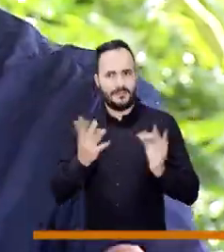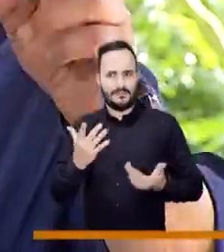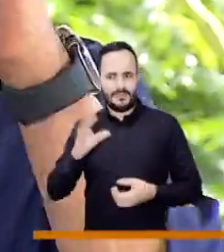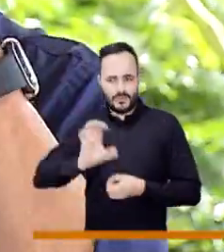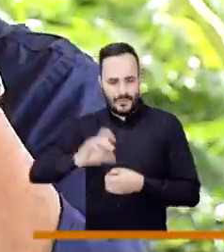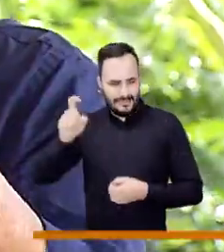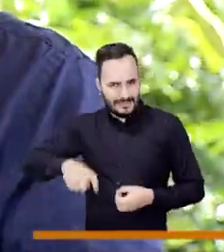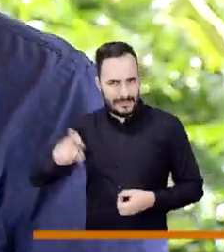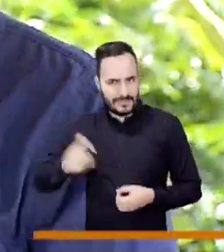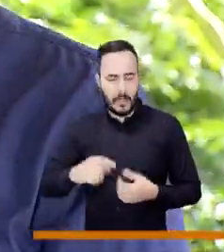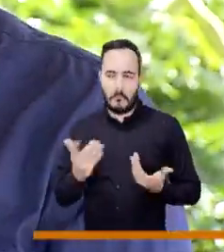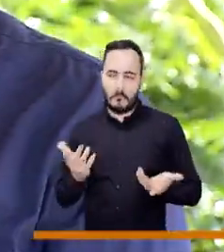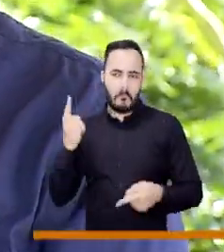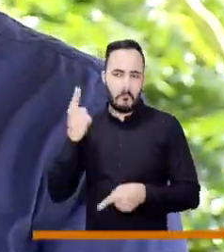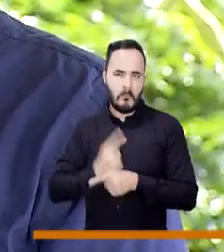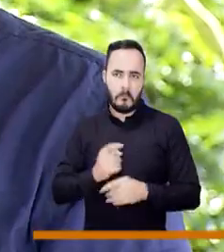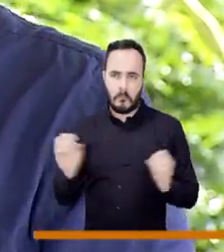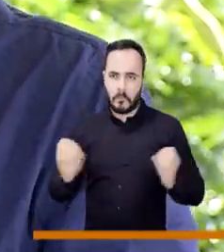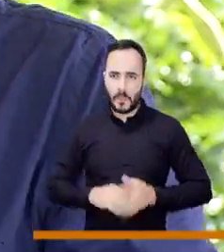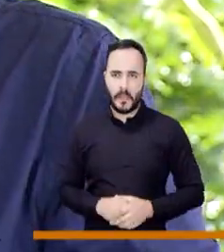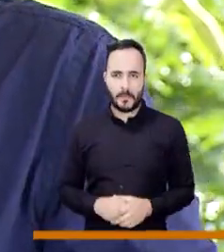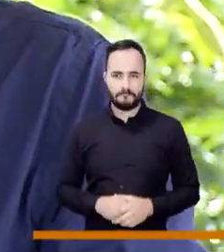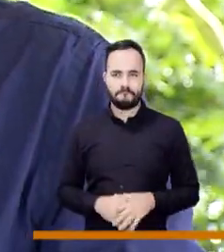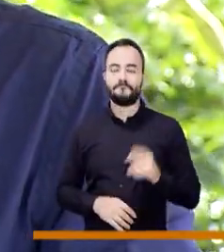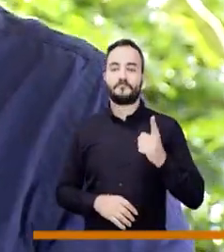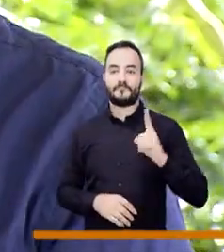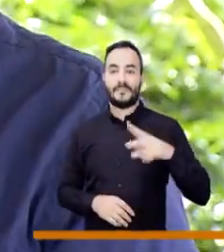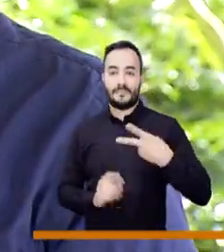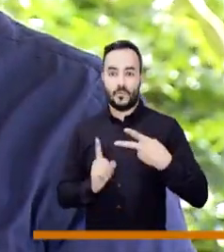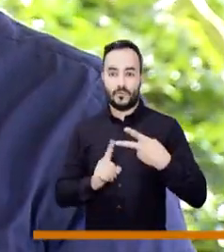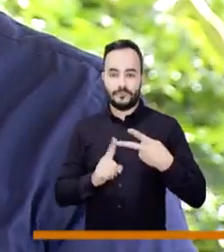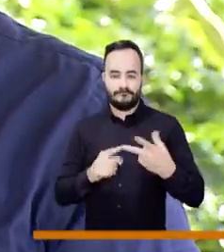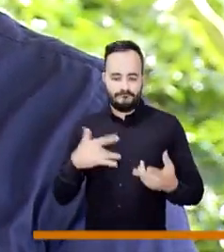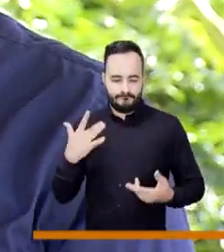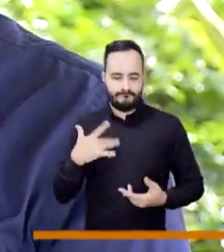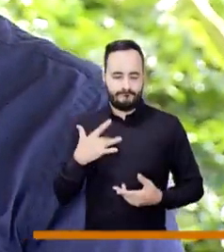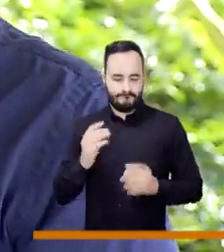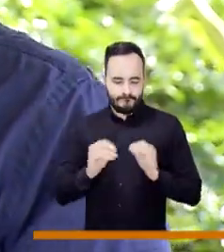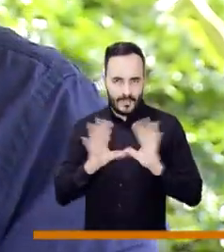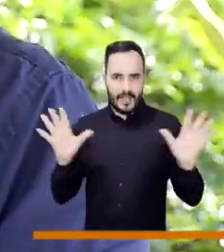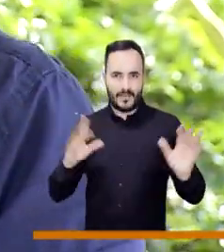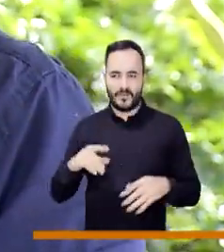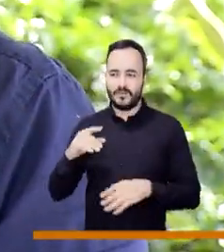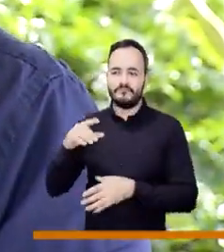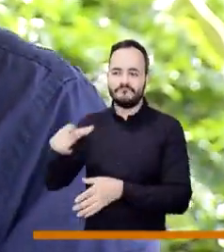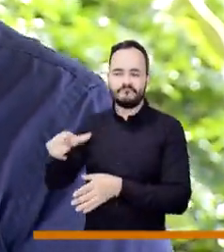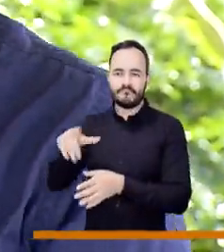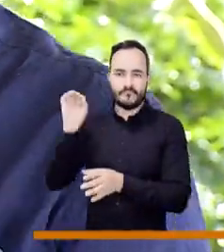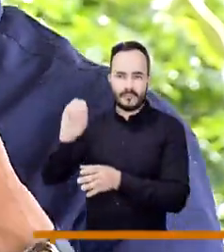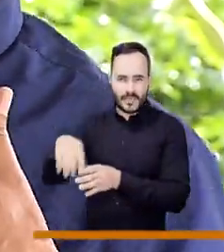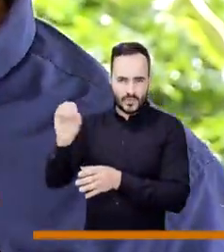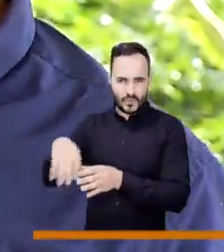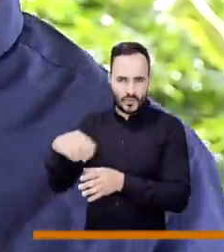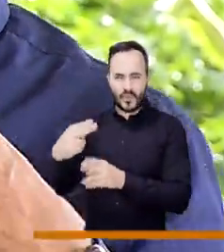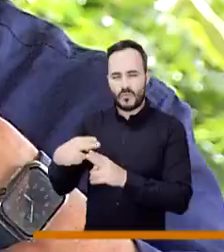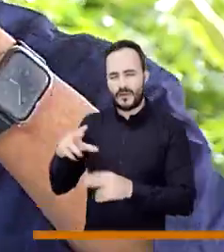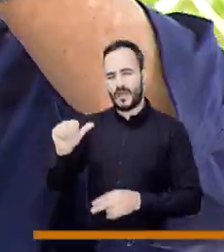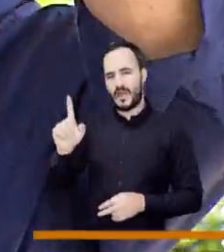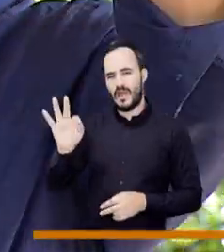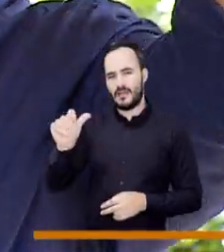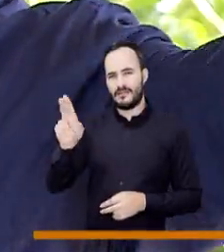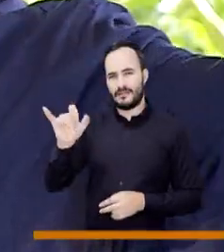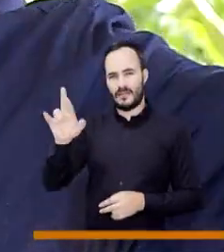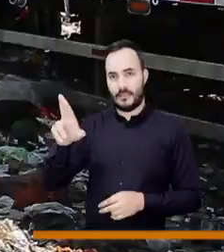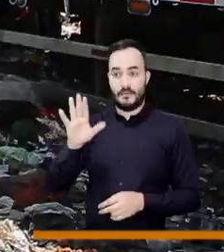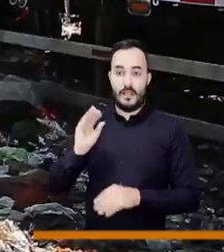ciudad. Segundo, nosotros tenemos la necesidad de que lo que se llama el vaso de la basura, que se llama Altair, que es